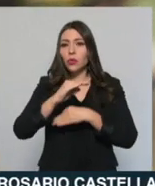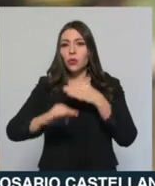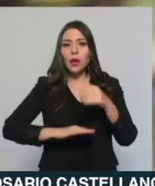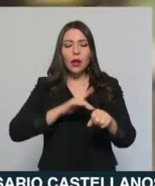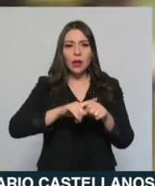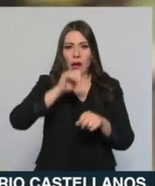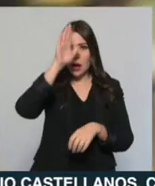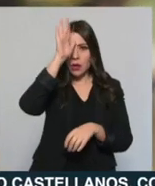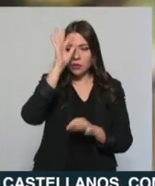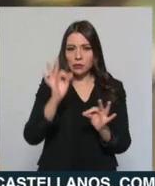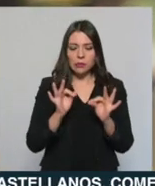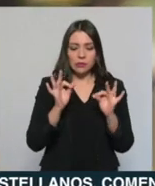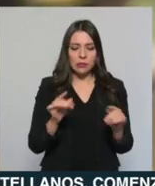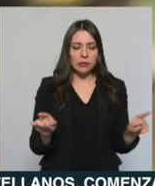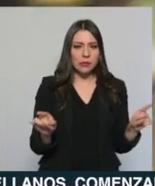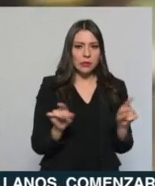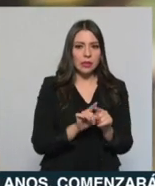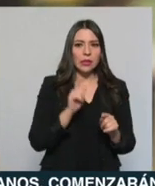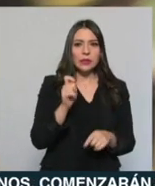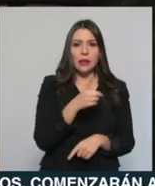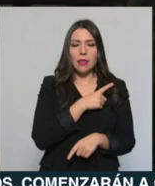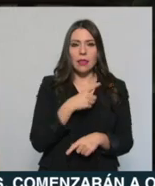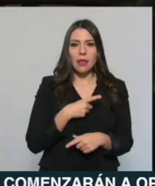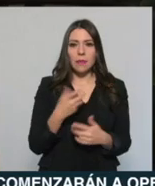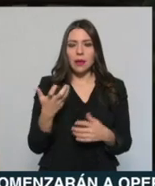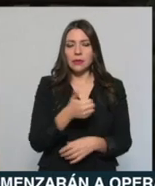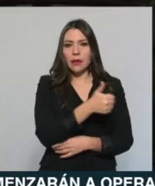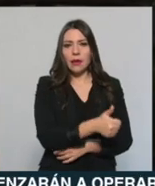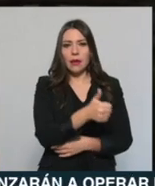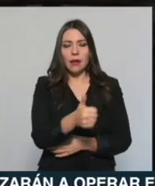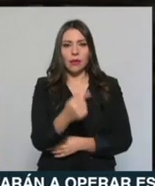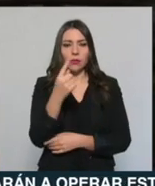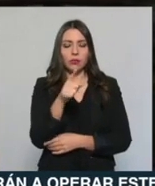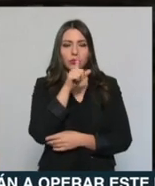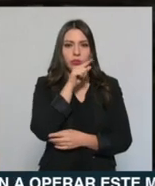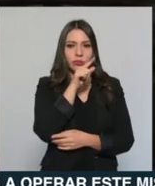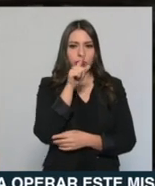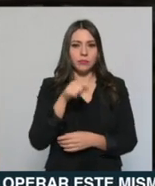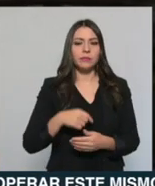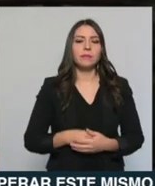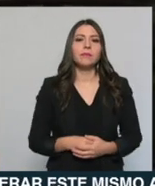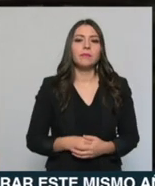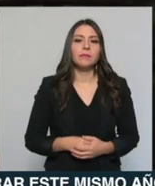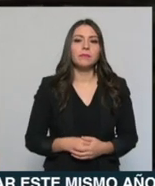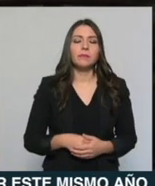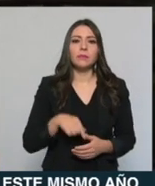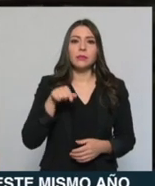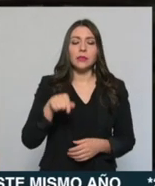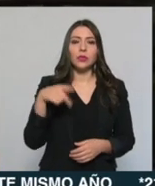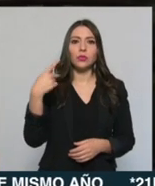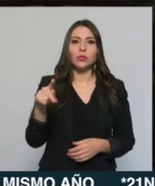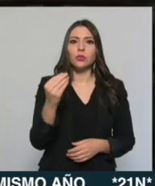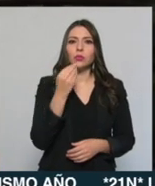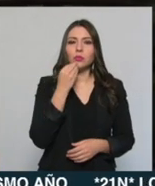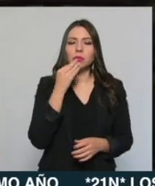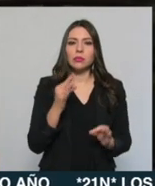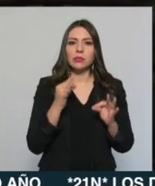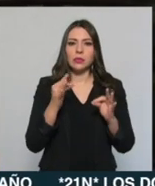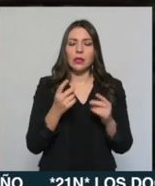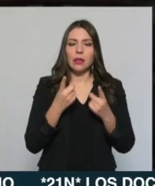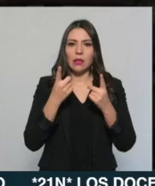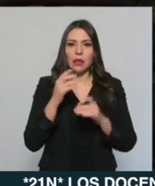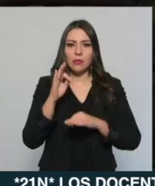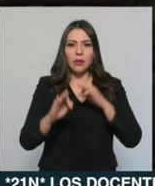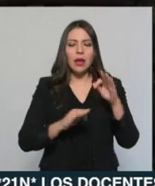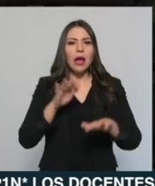de la letra indicaciones específicas. Aquí se les proporciona la alimentación adecuada porque pues muchas veces no